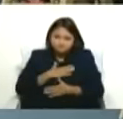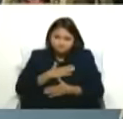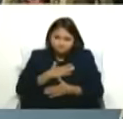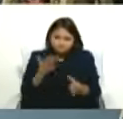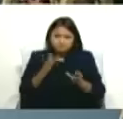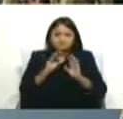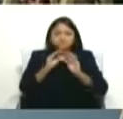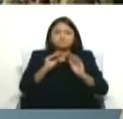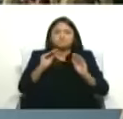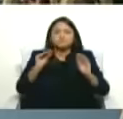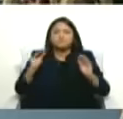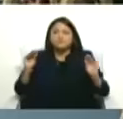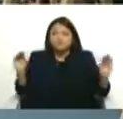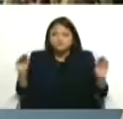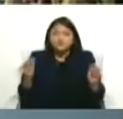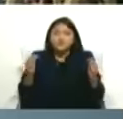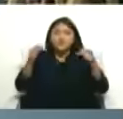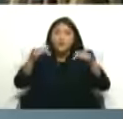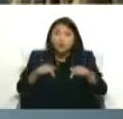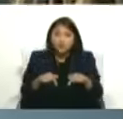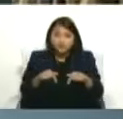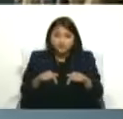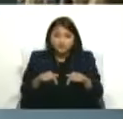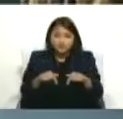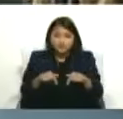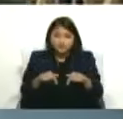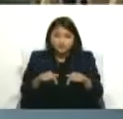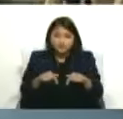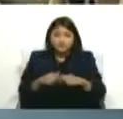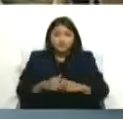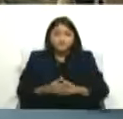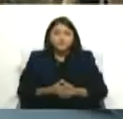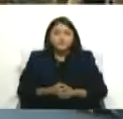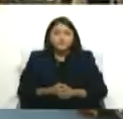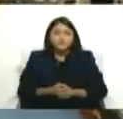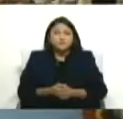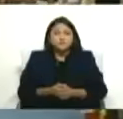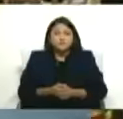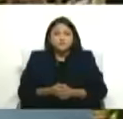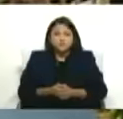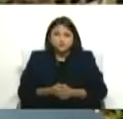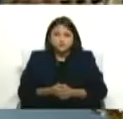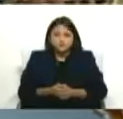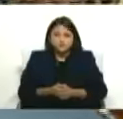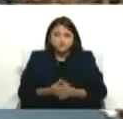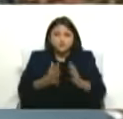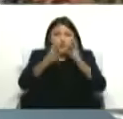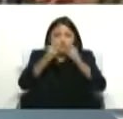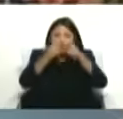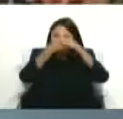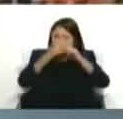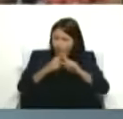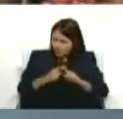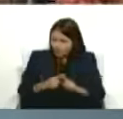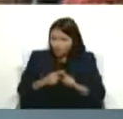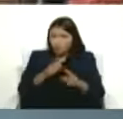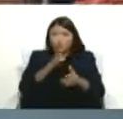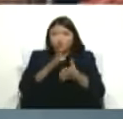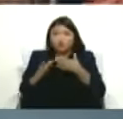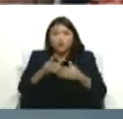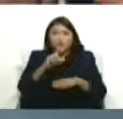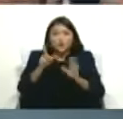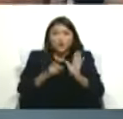informarle en el día de hoy los números que se tienen en relación a